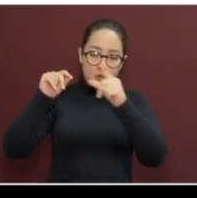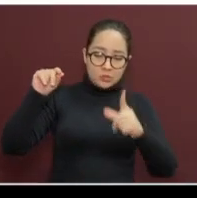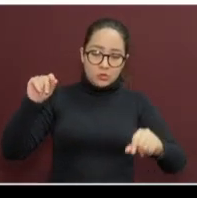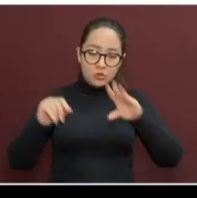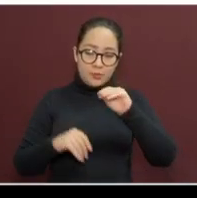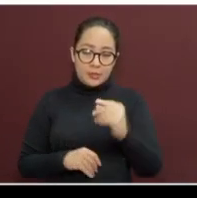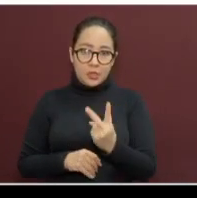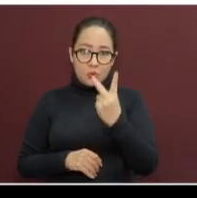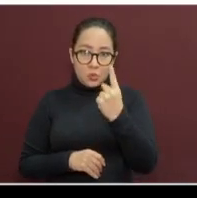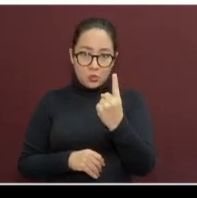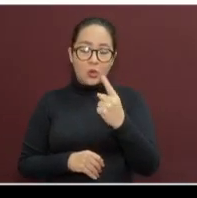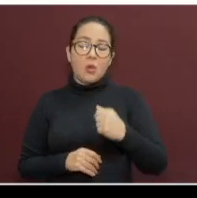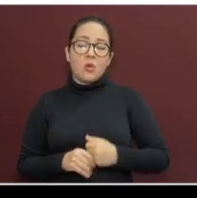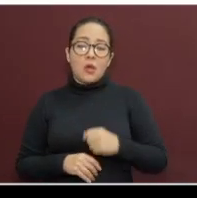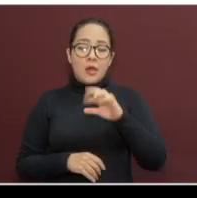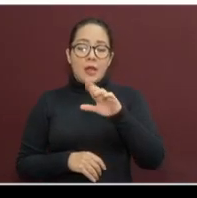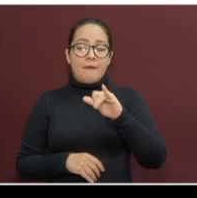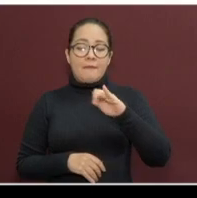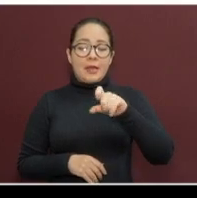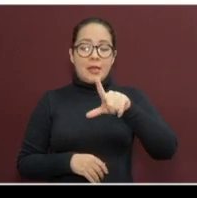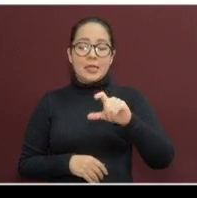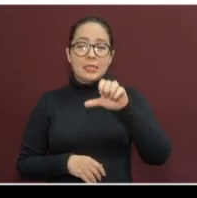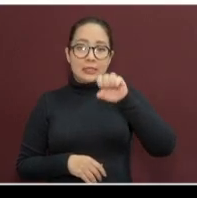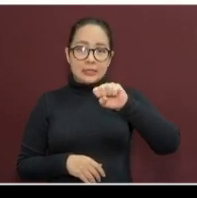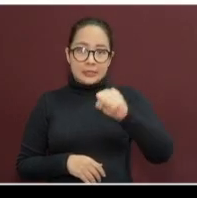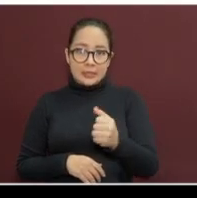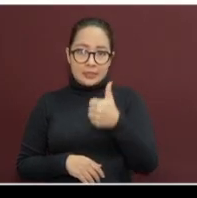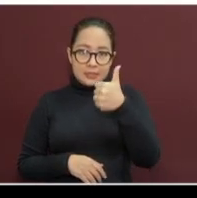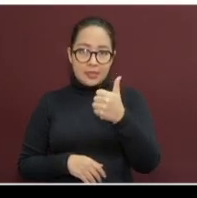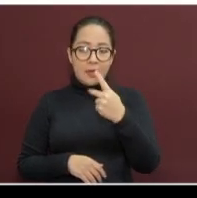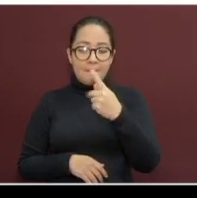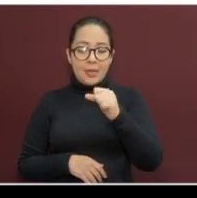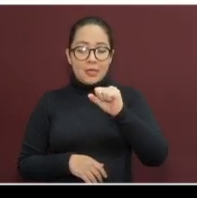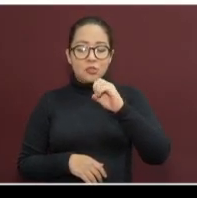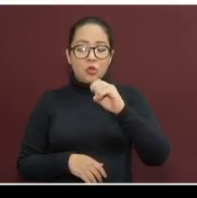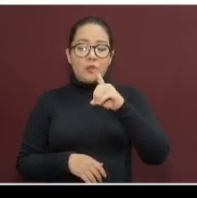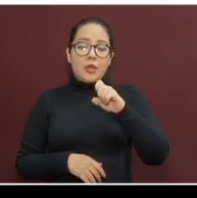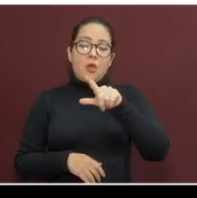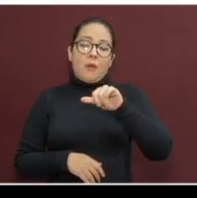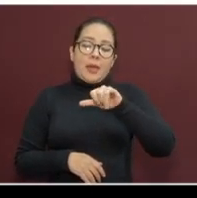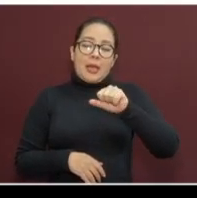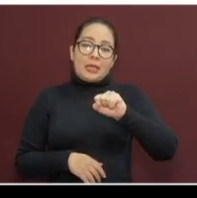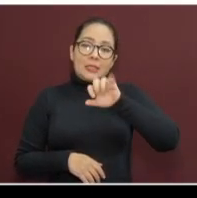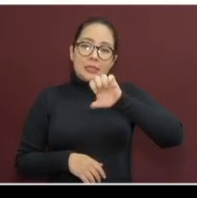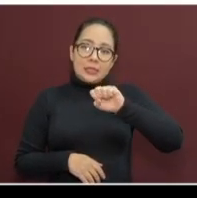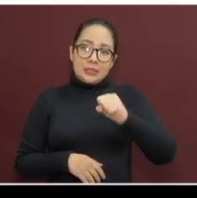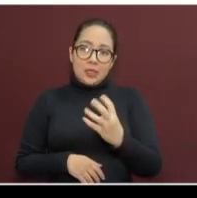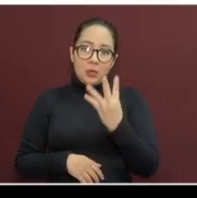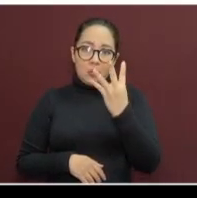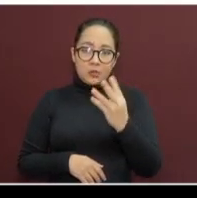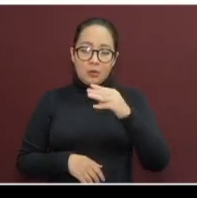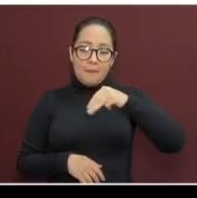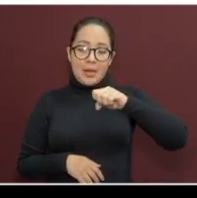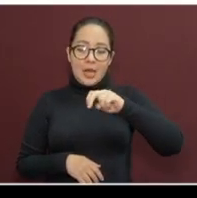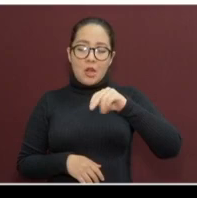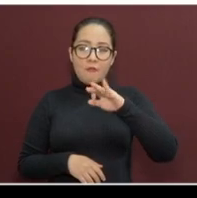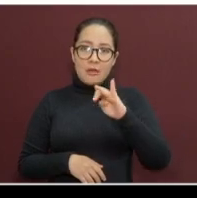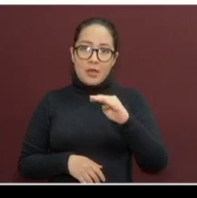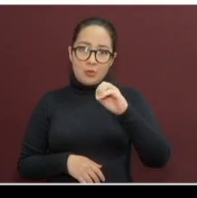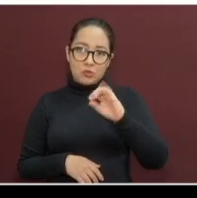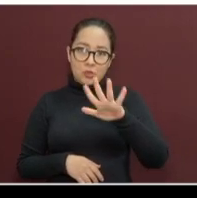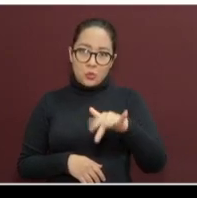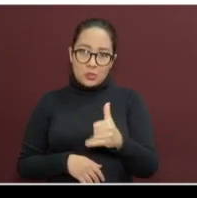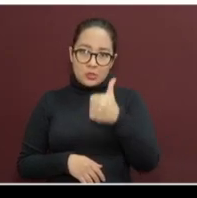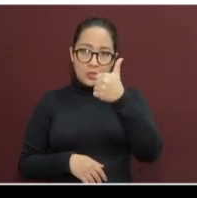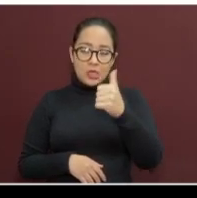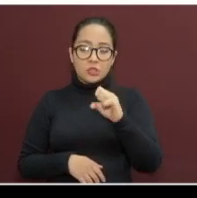rafael delgado 66 paso de ovejas 64 manlio fabio altamirano 56